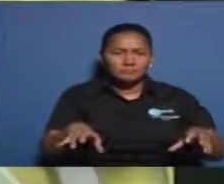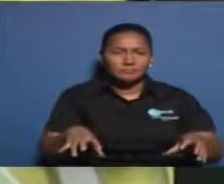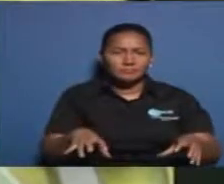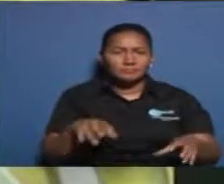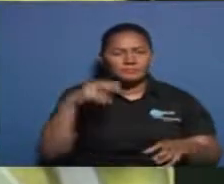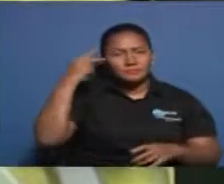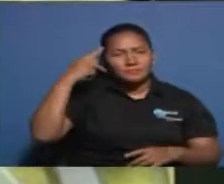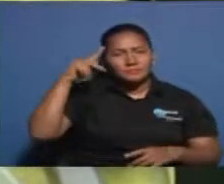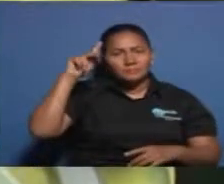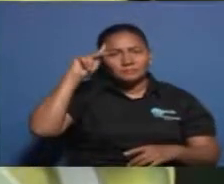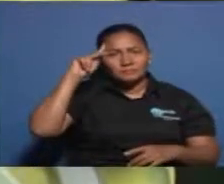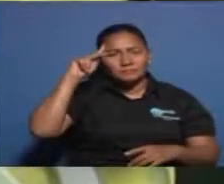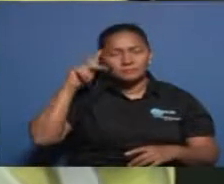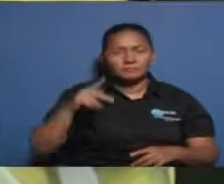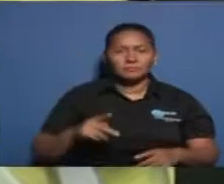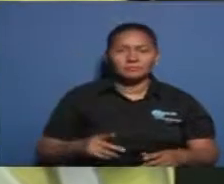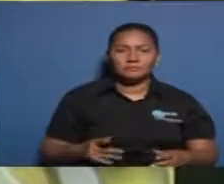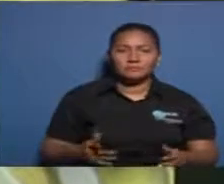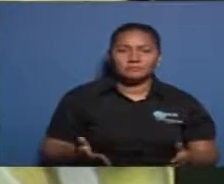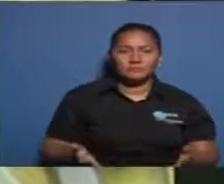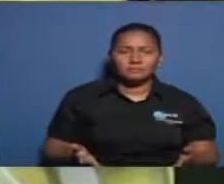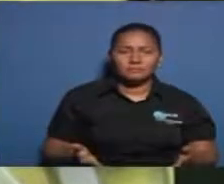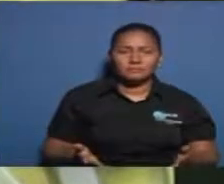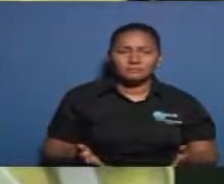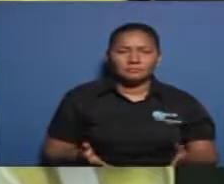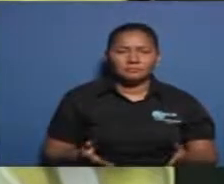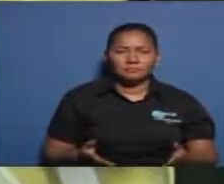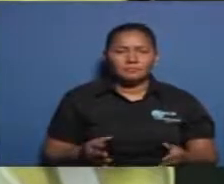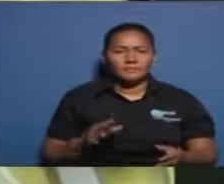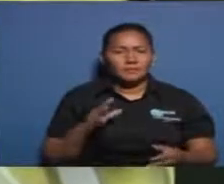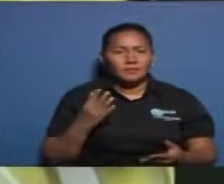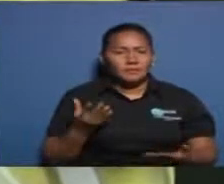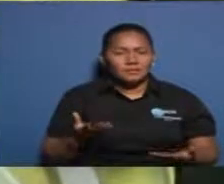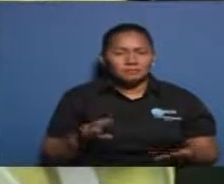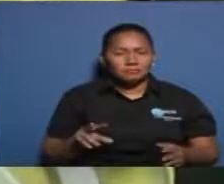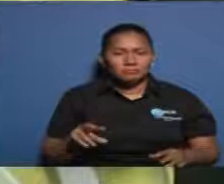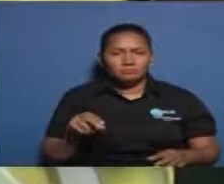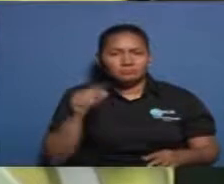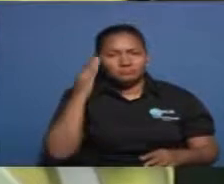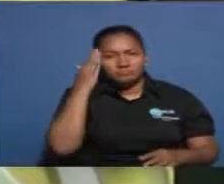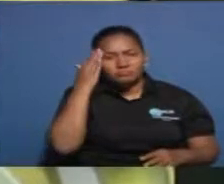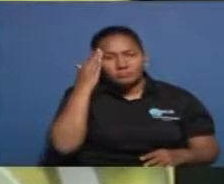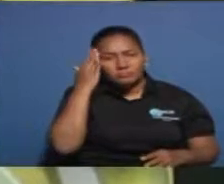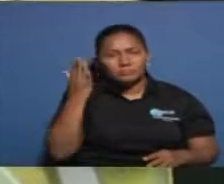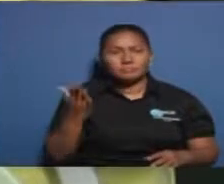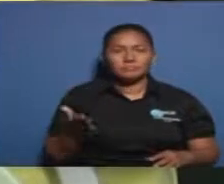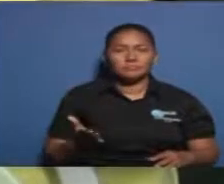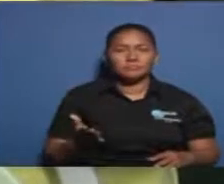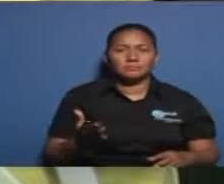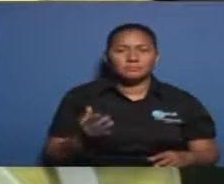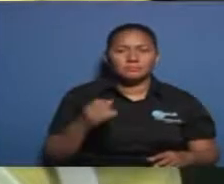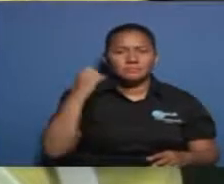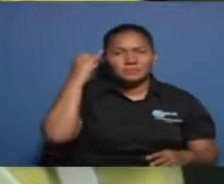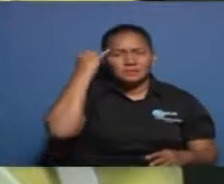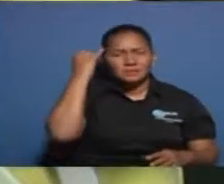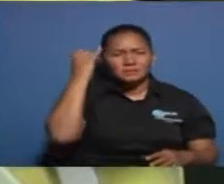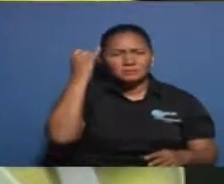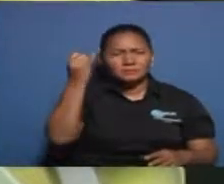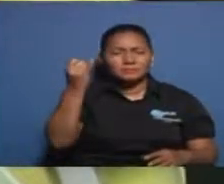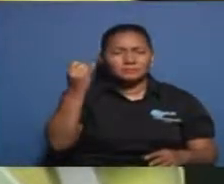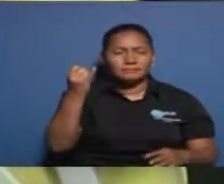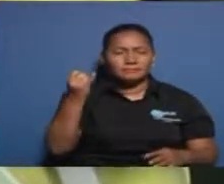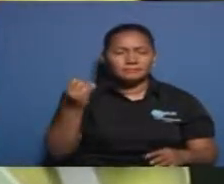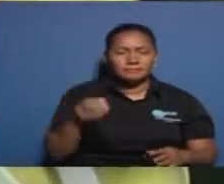usará buscar por ejemplo en el ámbito político no salgo con un voto no voy a buscar porque ella misma se encierra en esa ideología de que yo voy a quedar lo quedó la casa